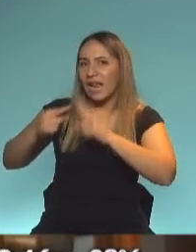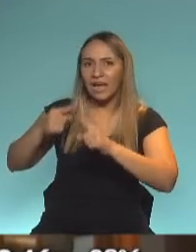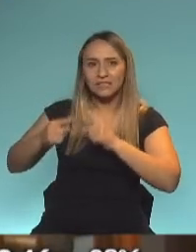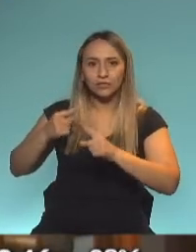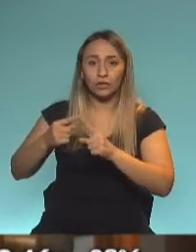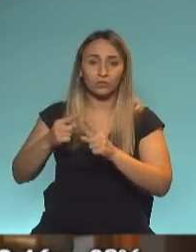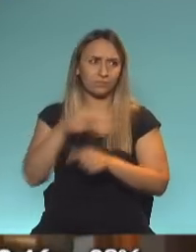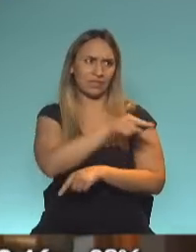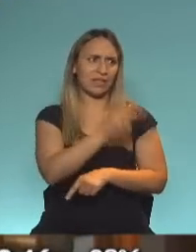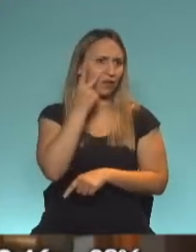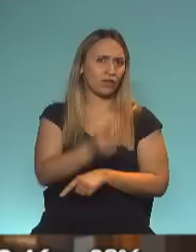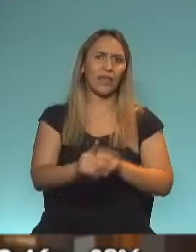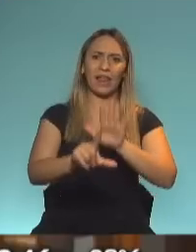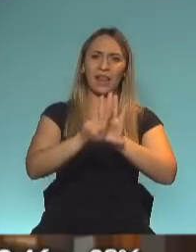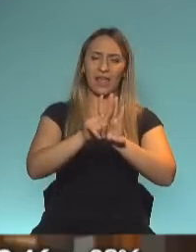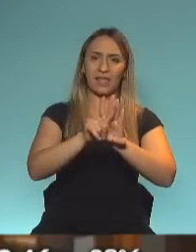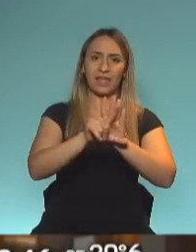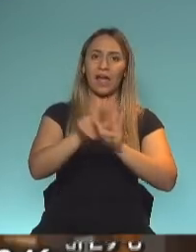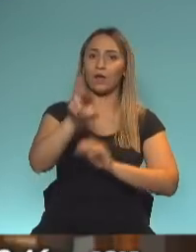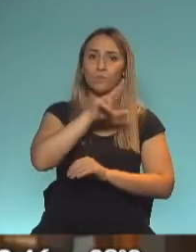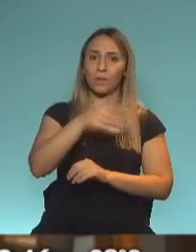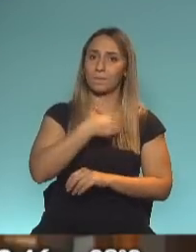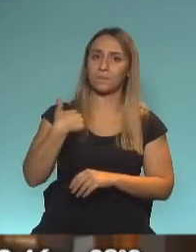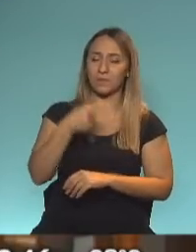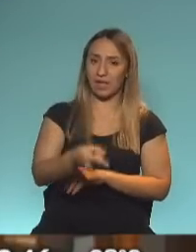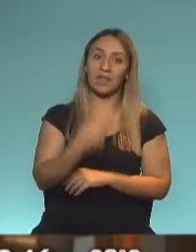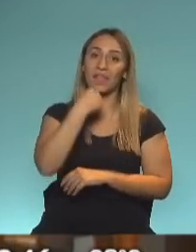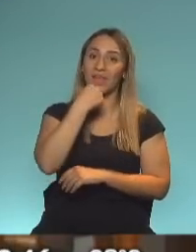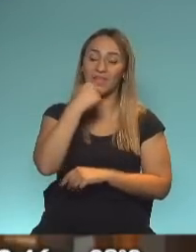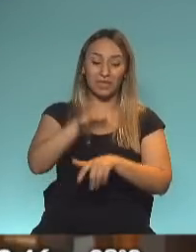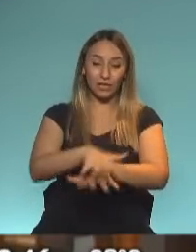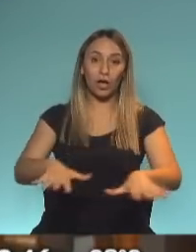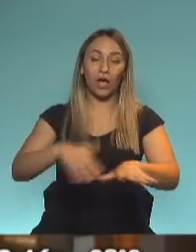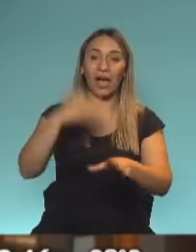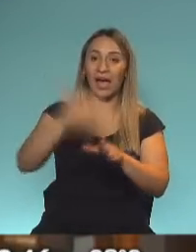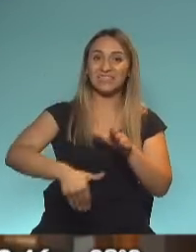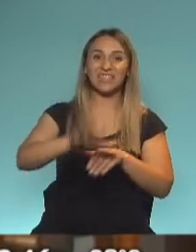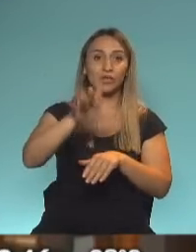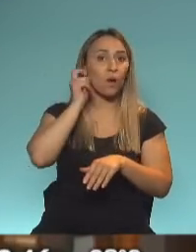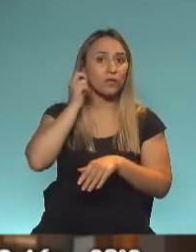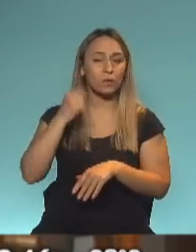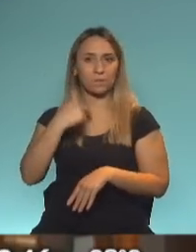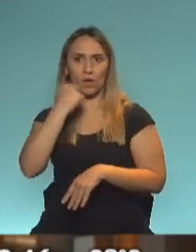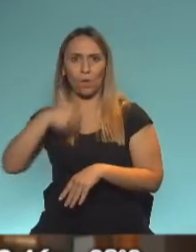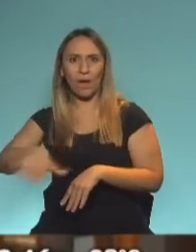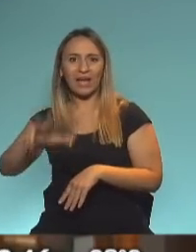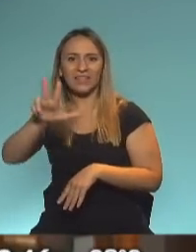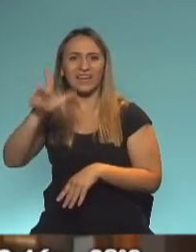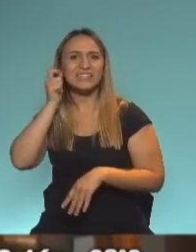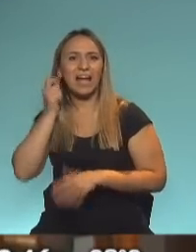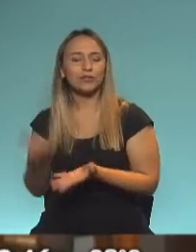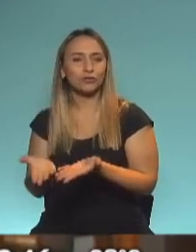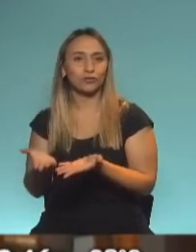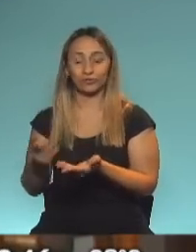incluso reconoce la ley a las mamás para hijos de hasta 5 años. Mis hijos están por cumplir 3 años en